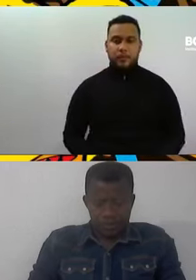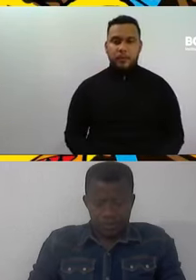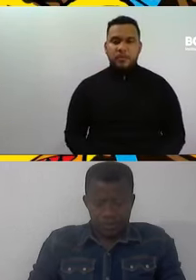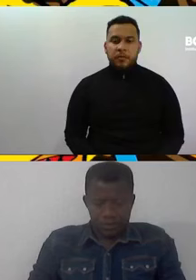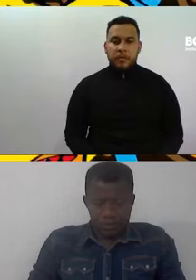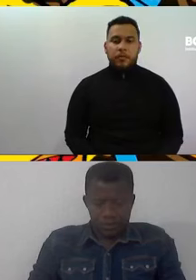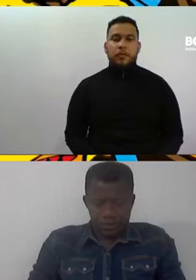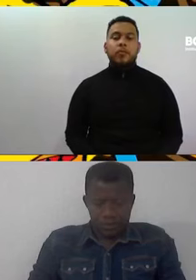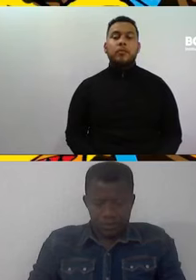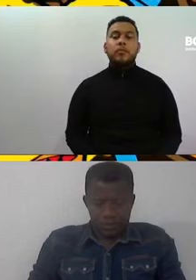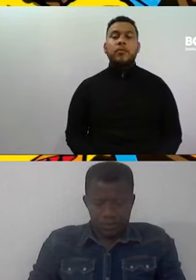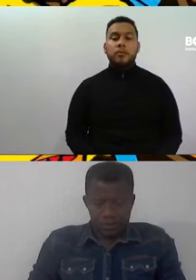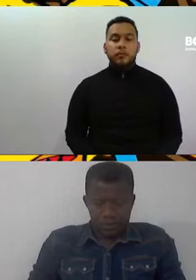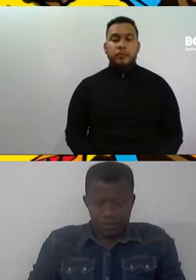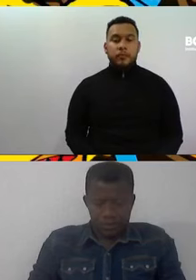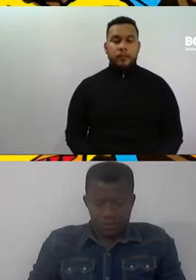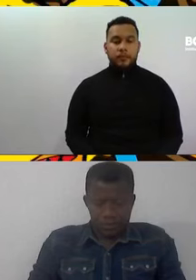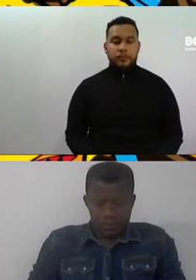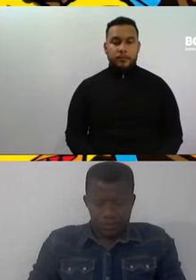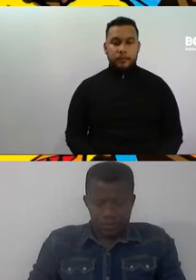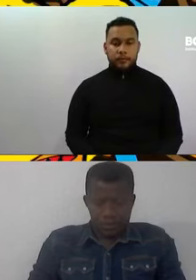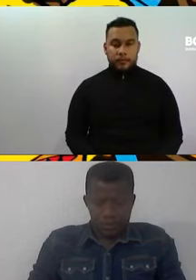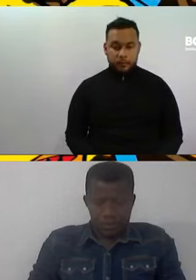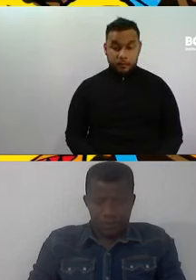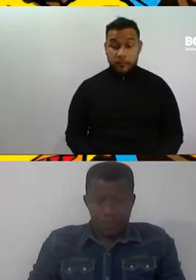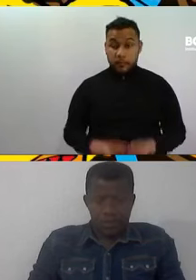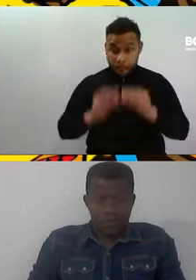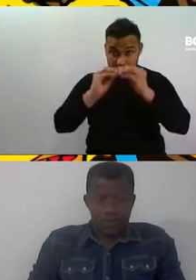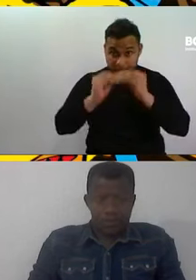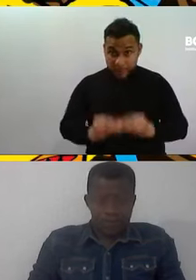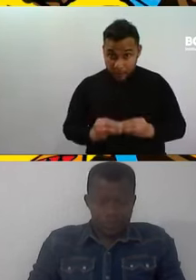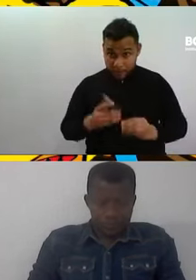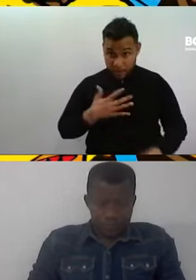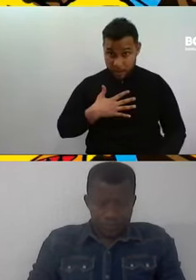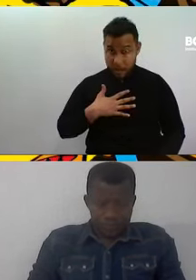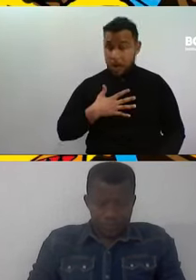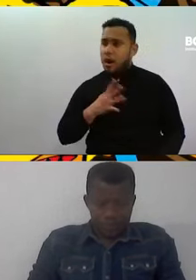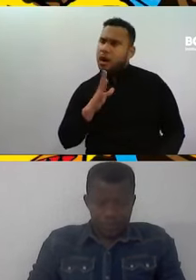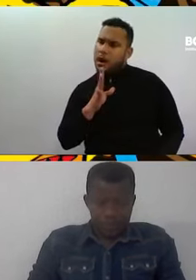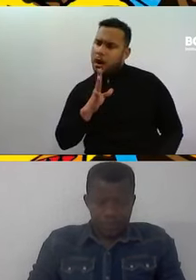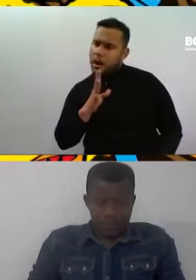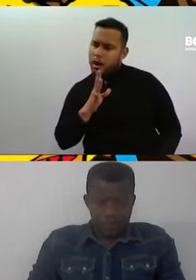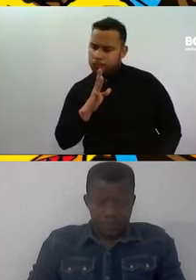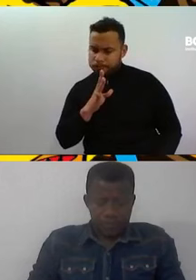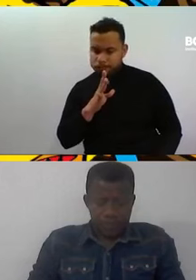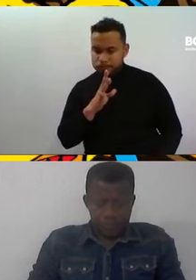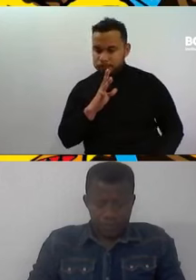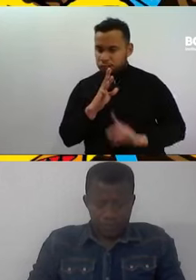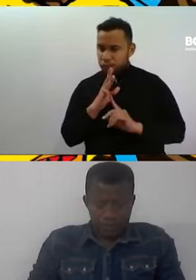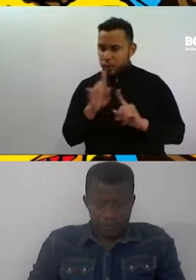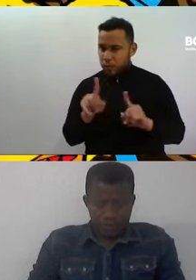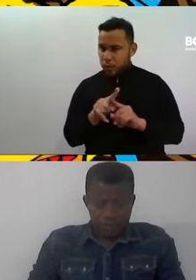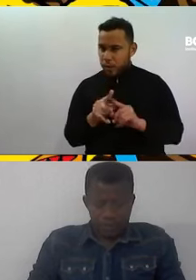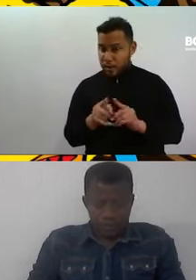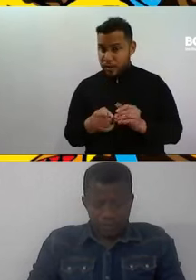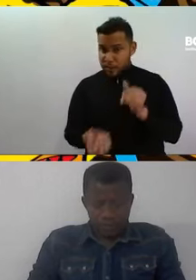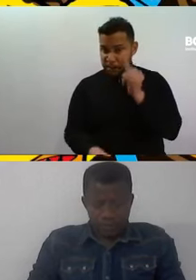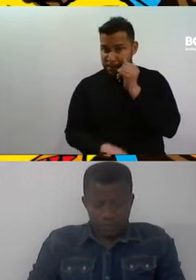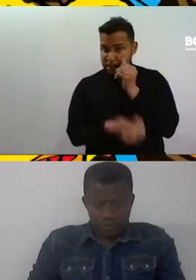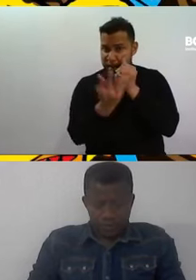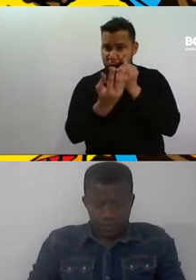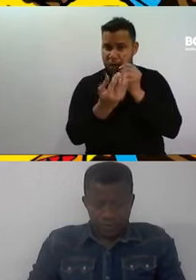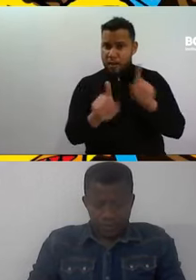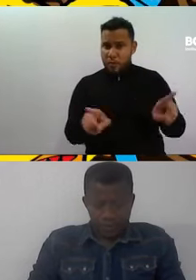muchit, las formas de hablar de nosotros influye una pedagogía propia y de